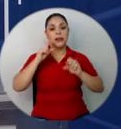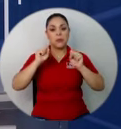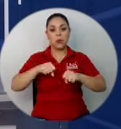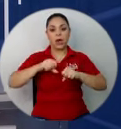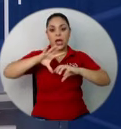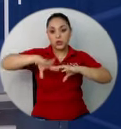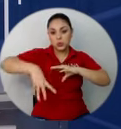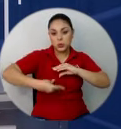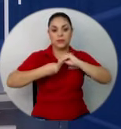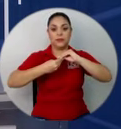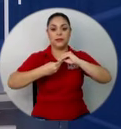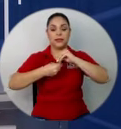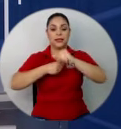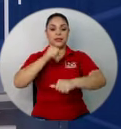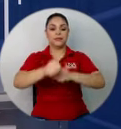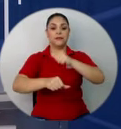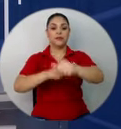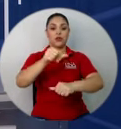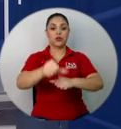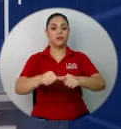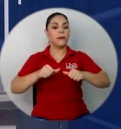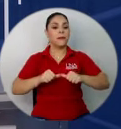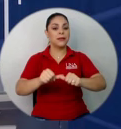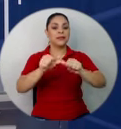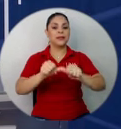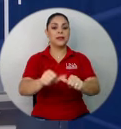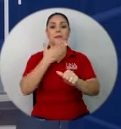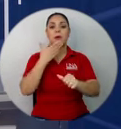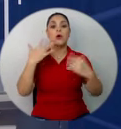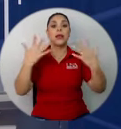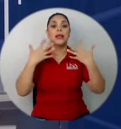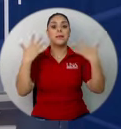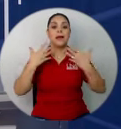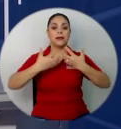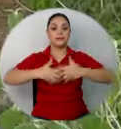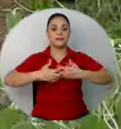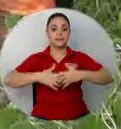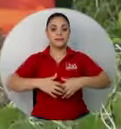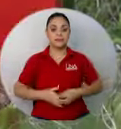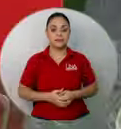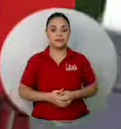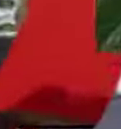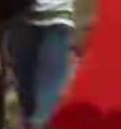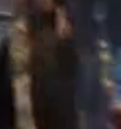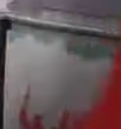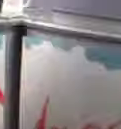se sume a los esfuerzos que se pueden hacer por mantener el mejor clima en la organización.